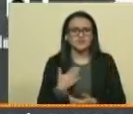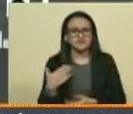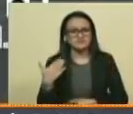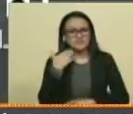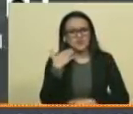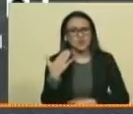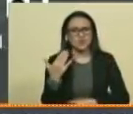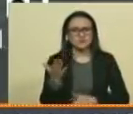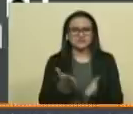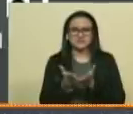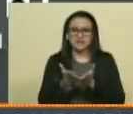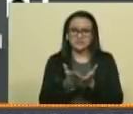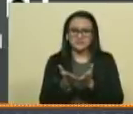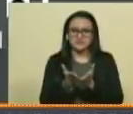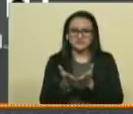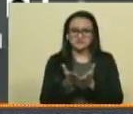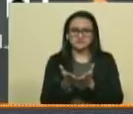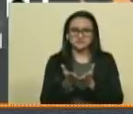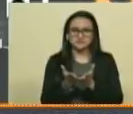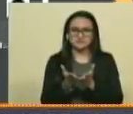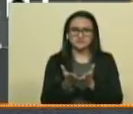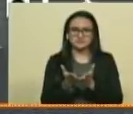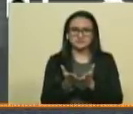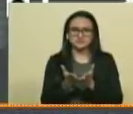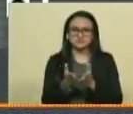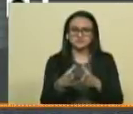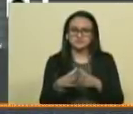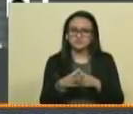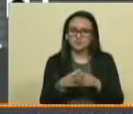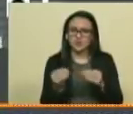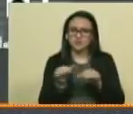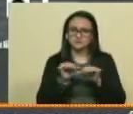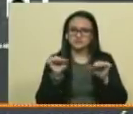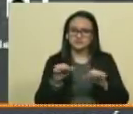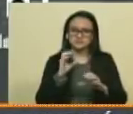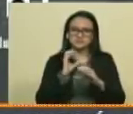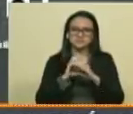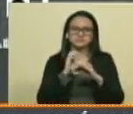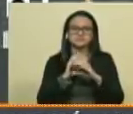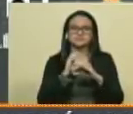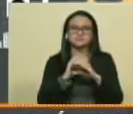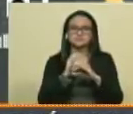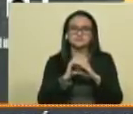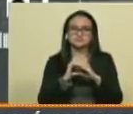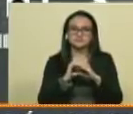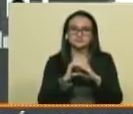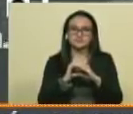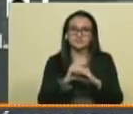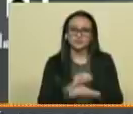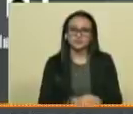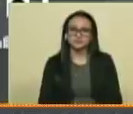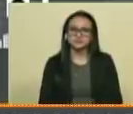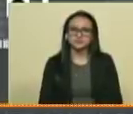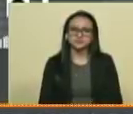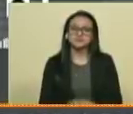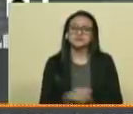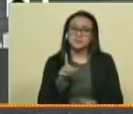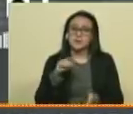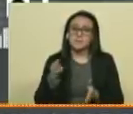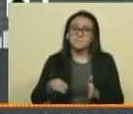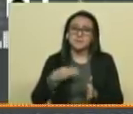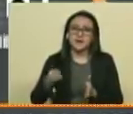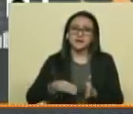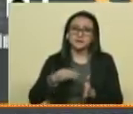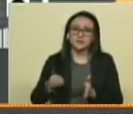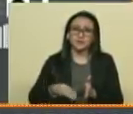buen servicio y desenvolvimiento de todos nuestros sistemas de transporte masivo, particularmente el metro de Caracas